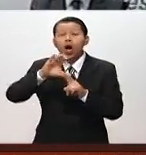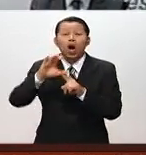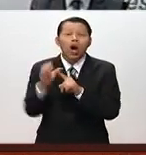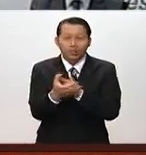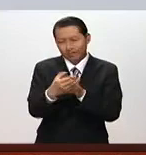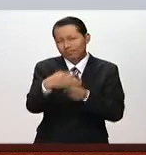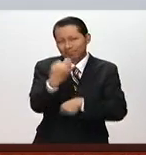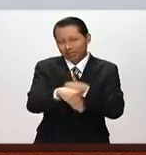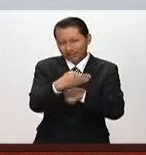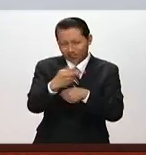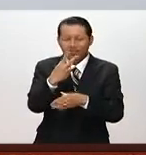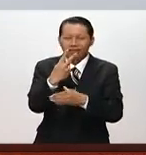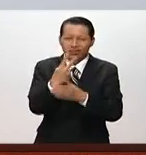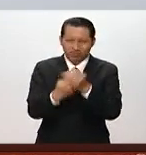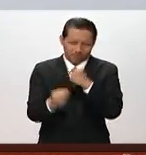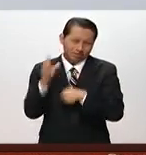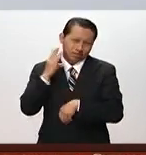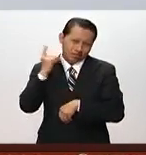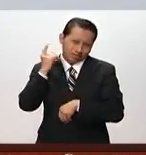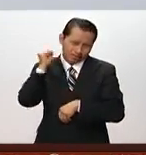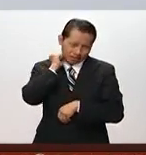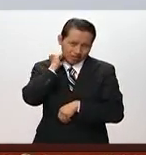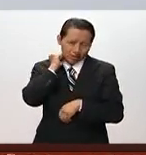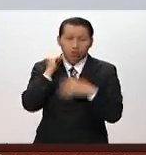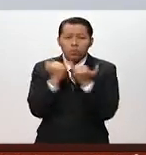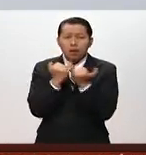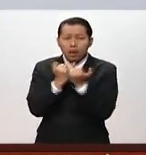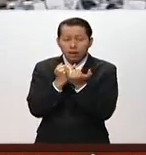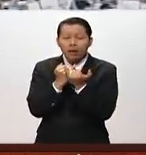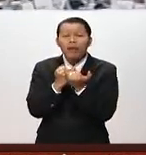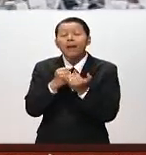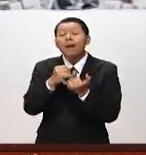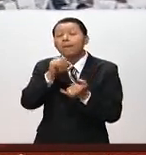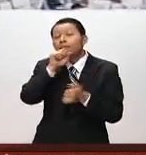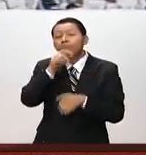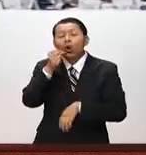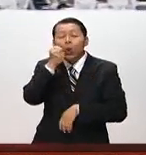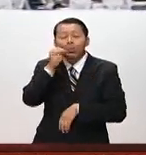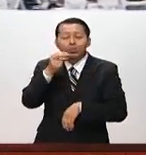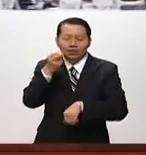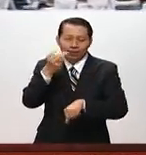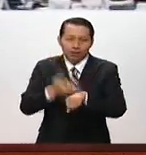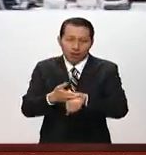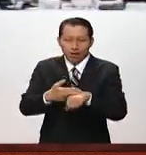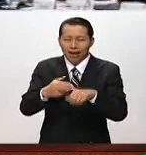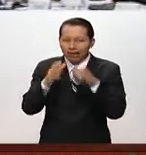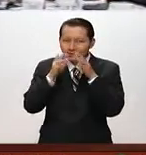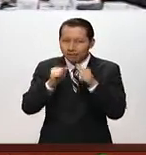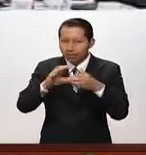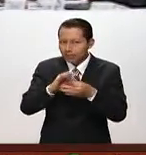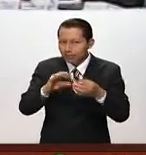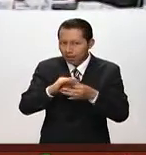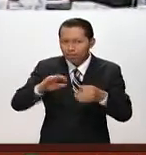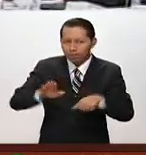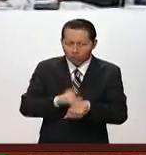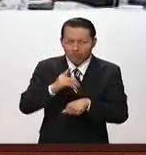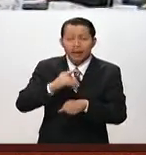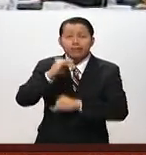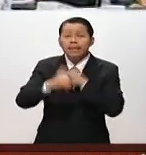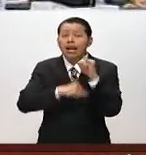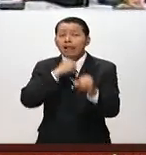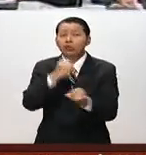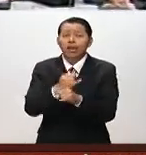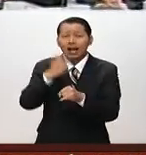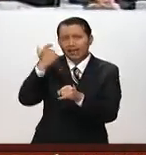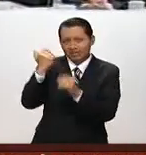Senado, Miguel Meshmacher, subsecretario de Hacienda, señaló que esta alza responde al incremento de los precios de referencia internacional